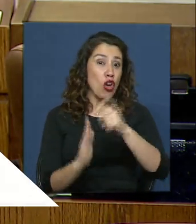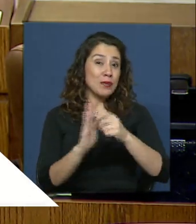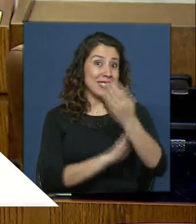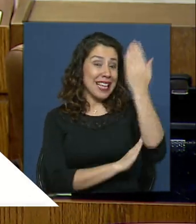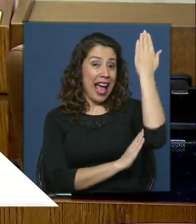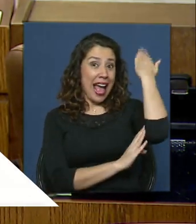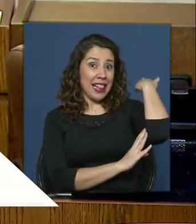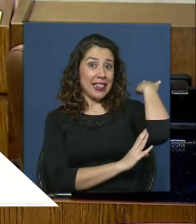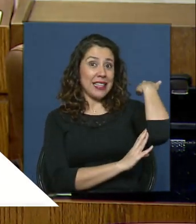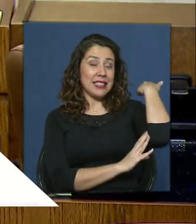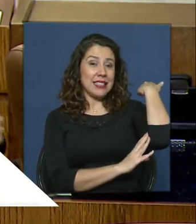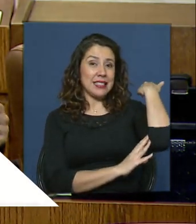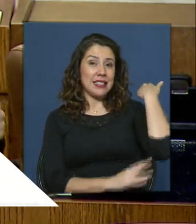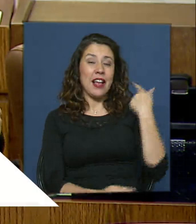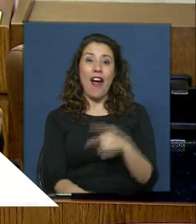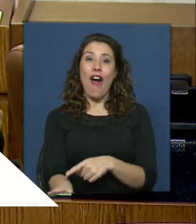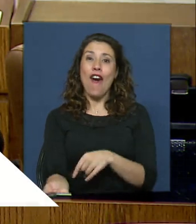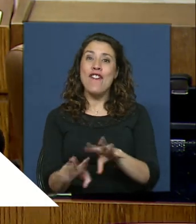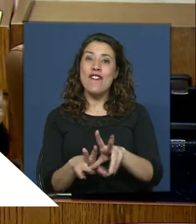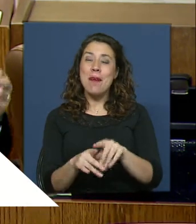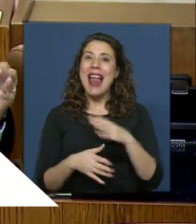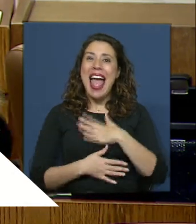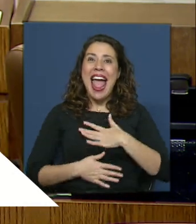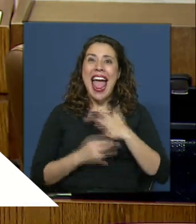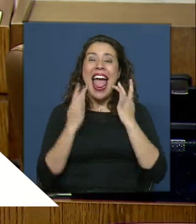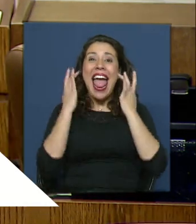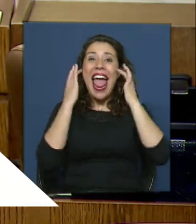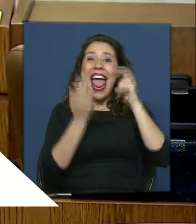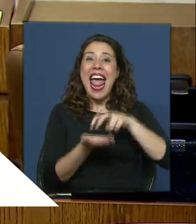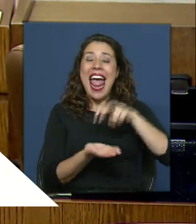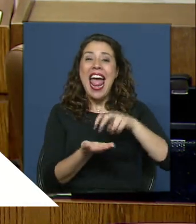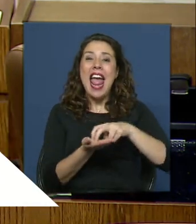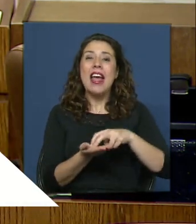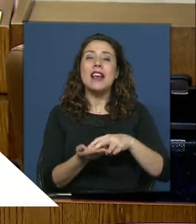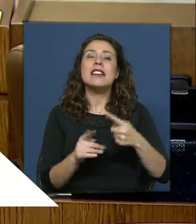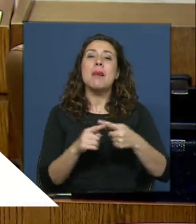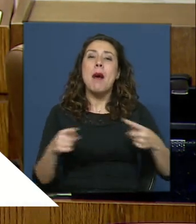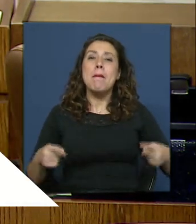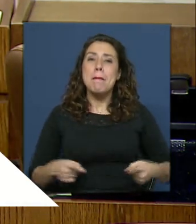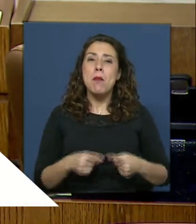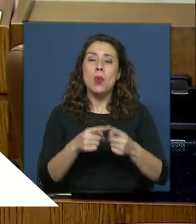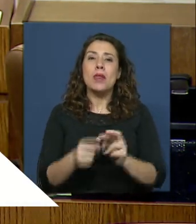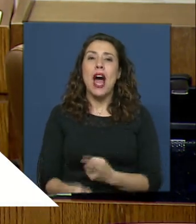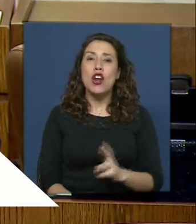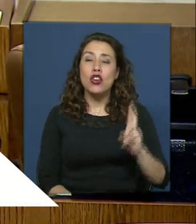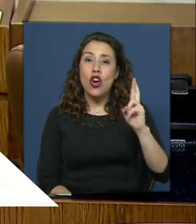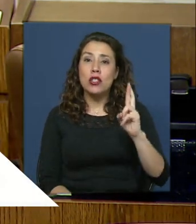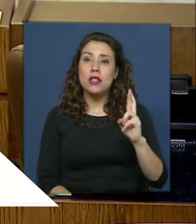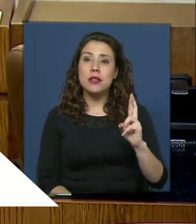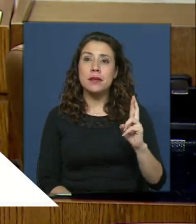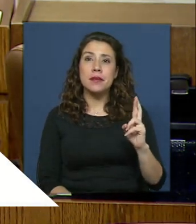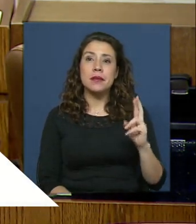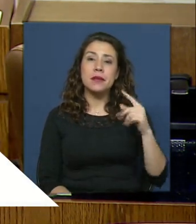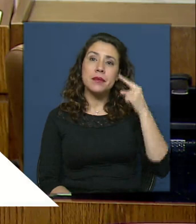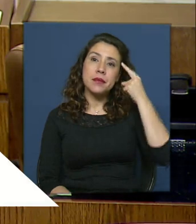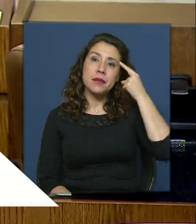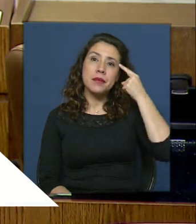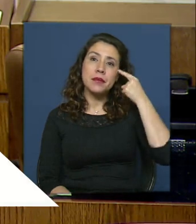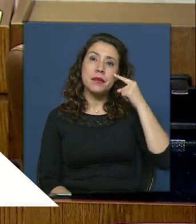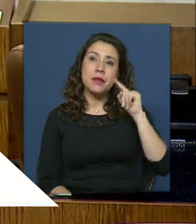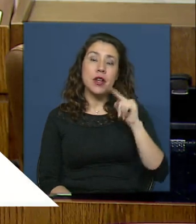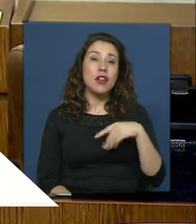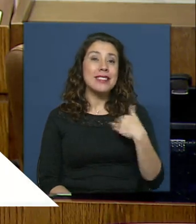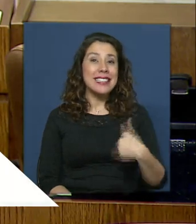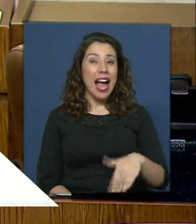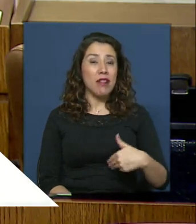2 meses y que las familias estaban bastante felices, ¿no es cierto?, en el sector Punta Norte, sin embargo, Recurridos